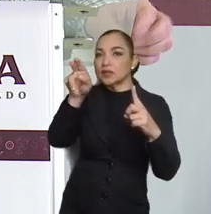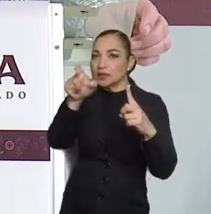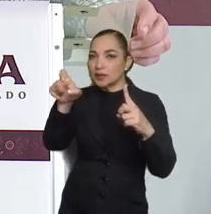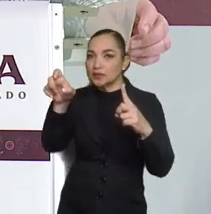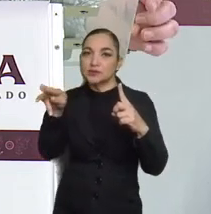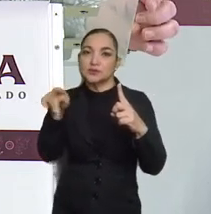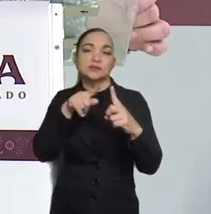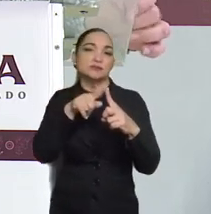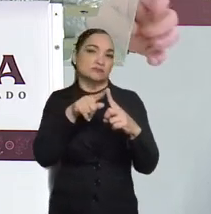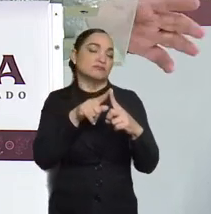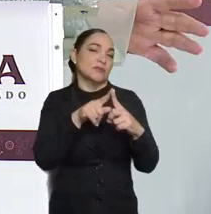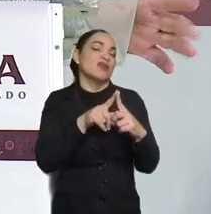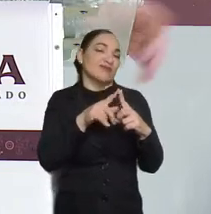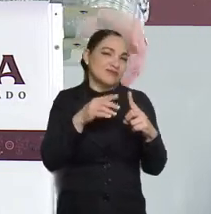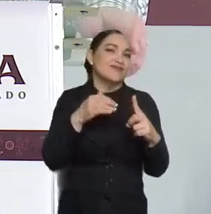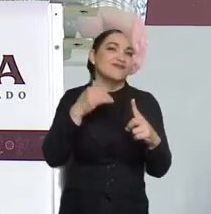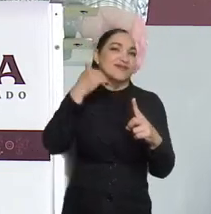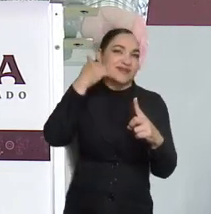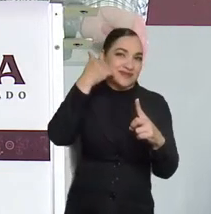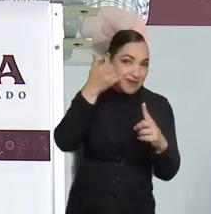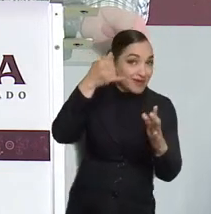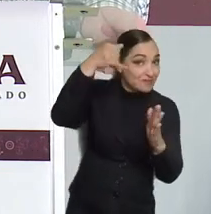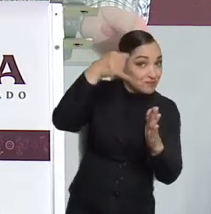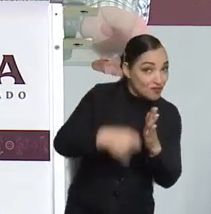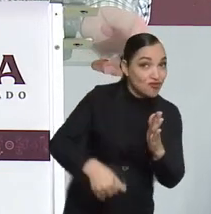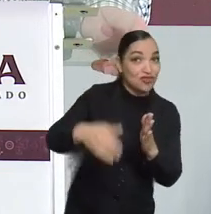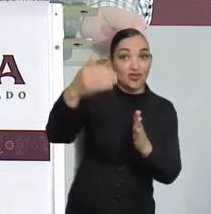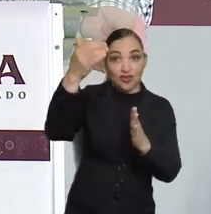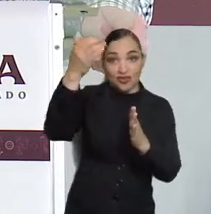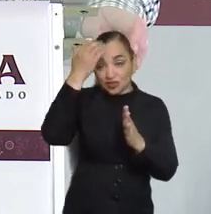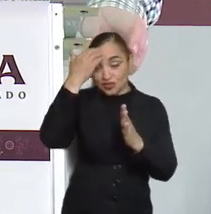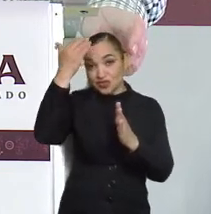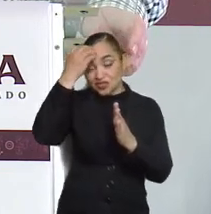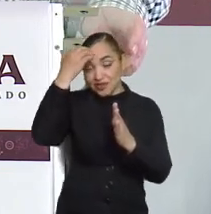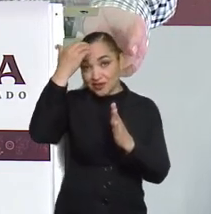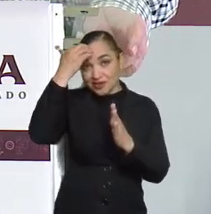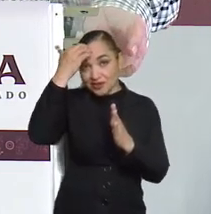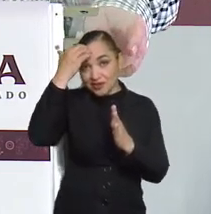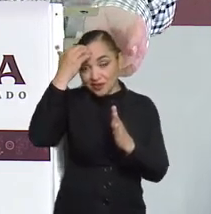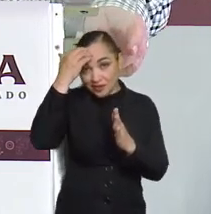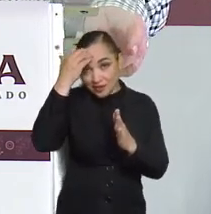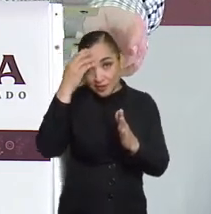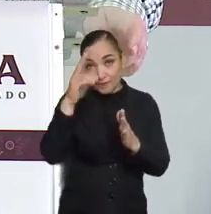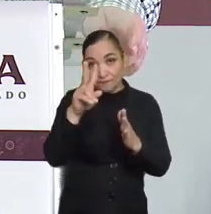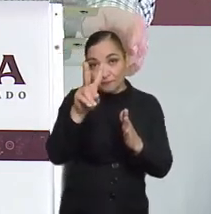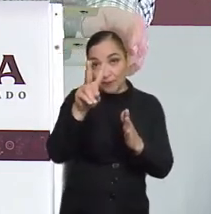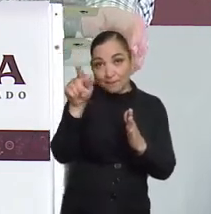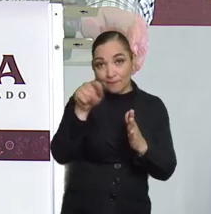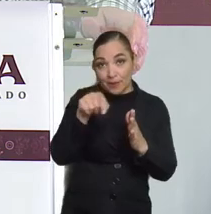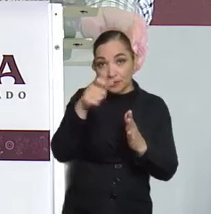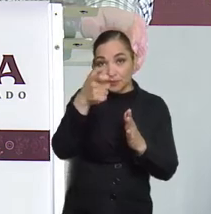pues sí me gustaría conocer detalles. ¿Puede Vázquez no ir a los eventos